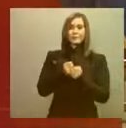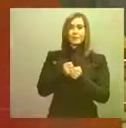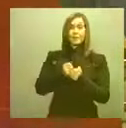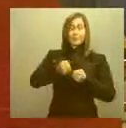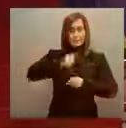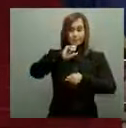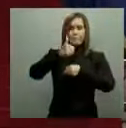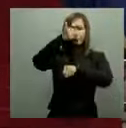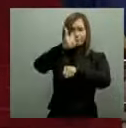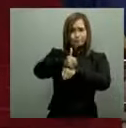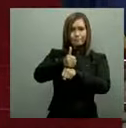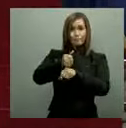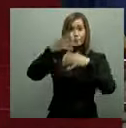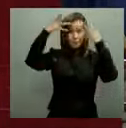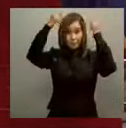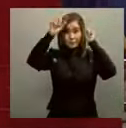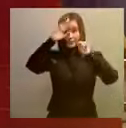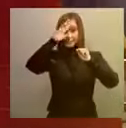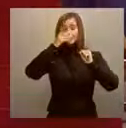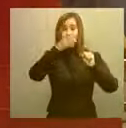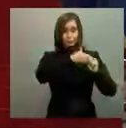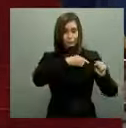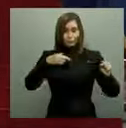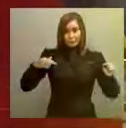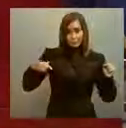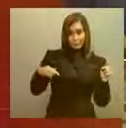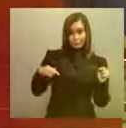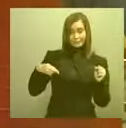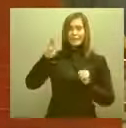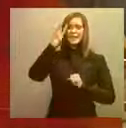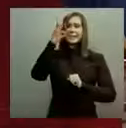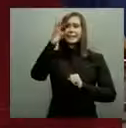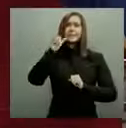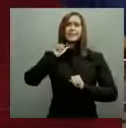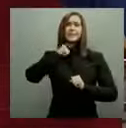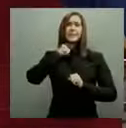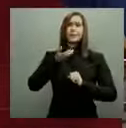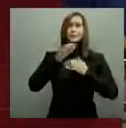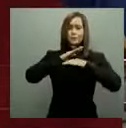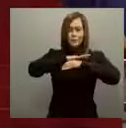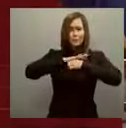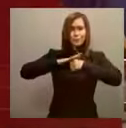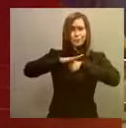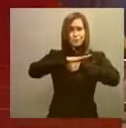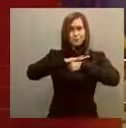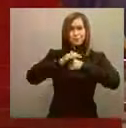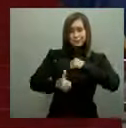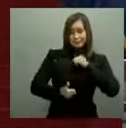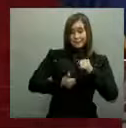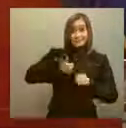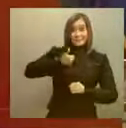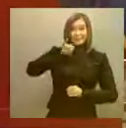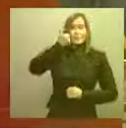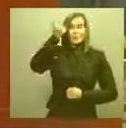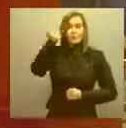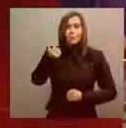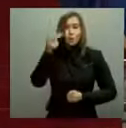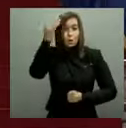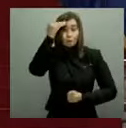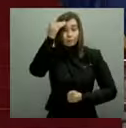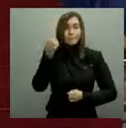de la República. Aquel 16 de agosto me llenaba de orgullo y de responsabilidad poder representar a todo el